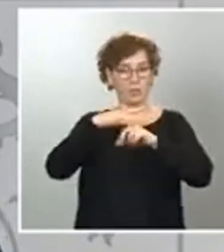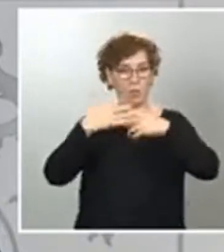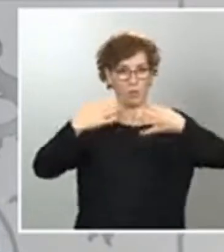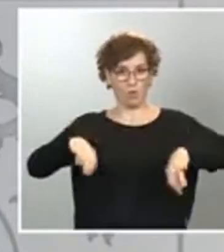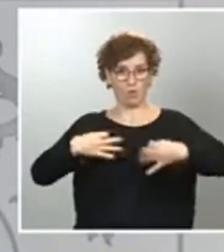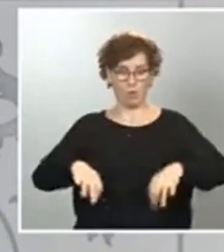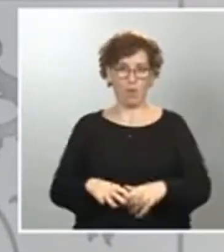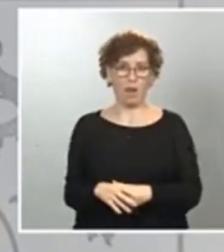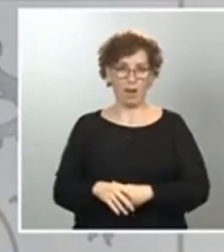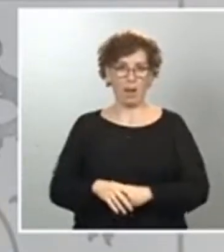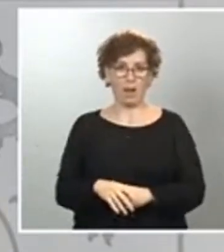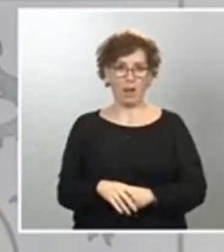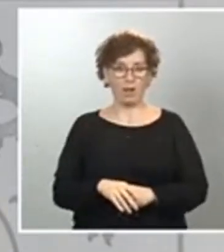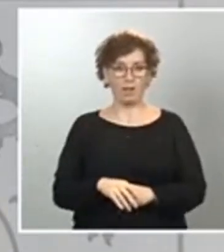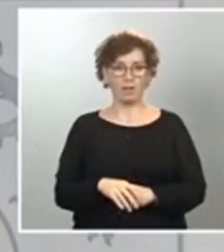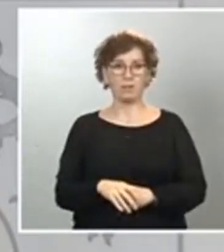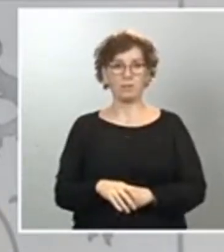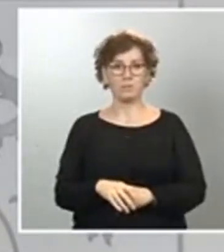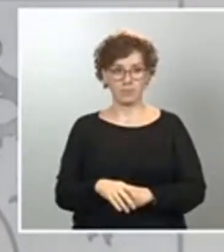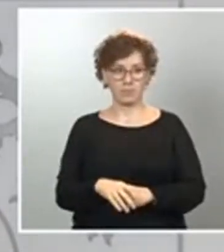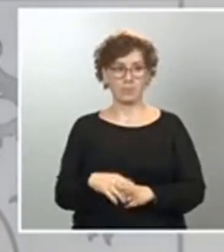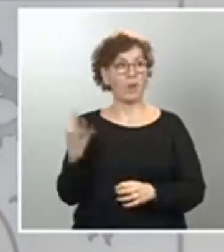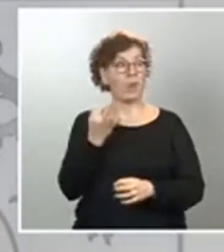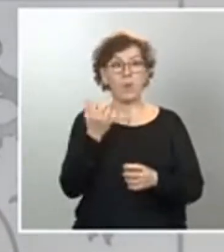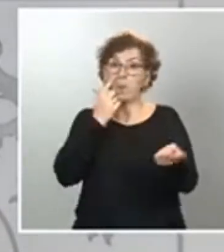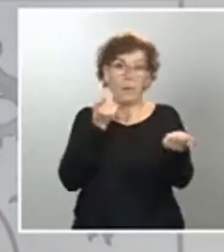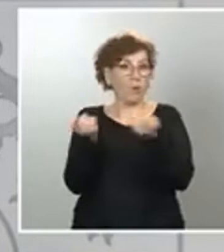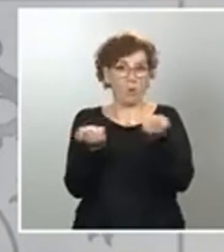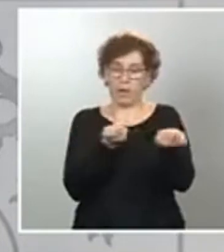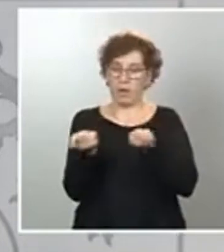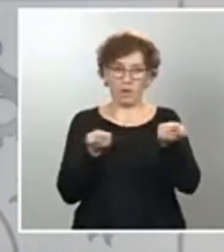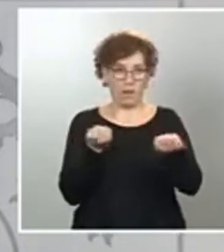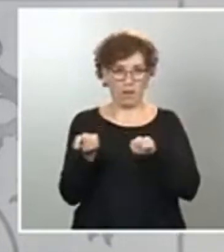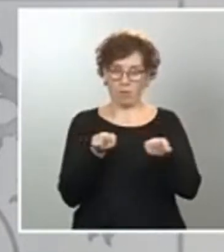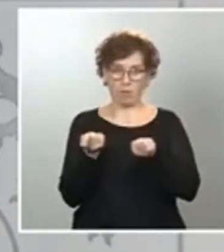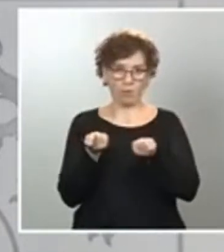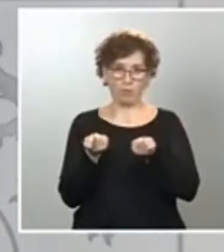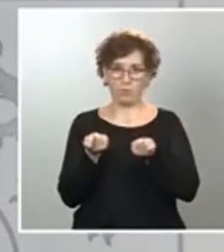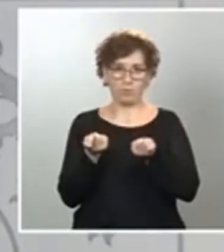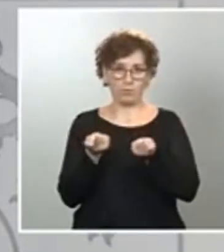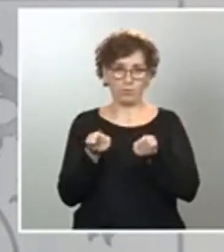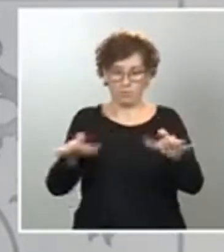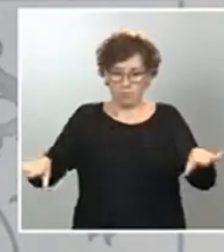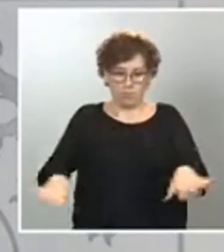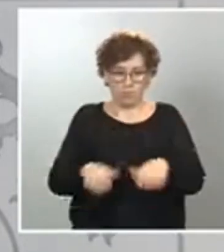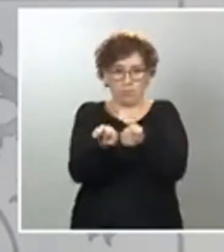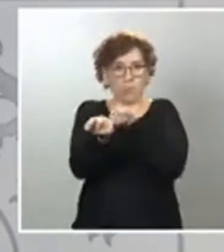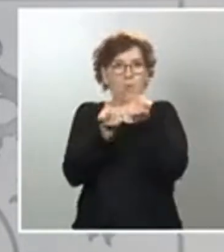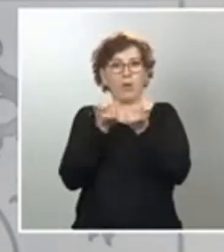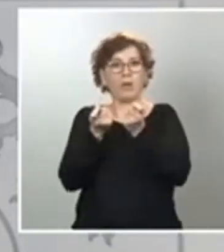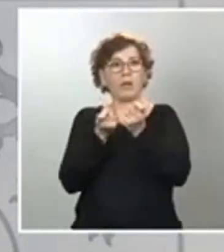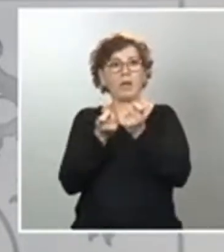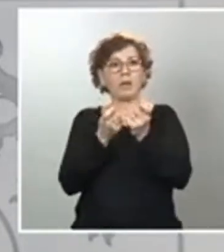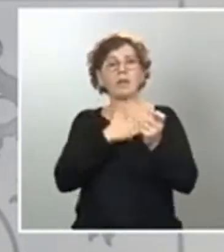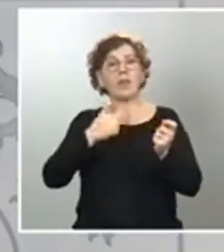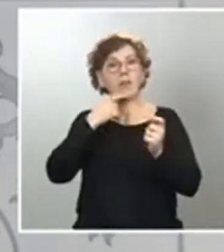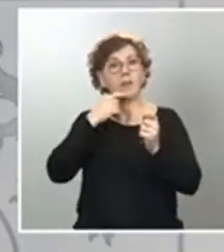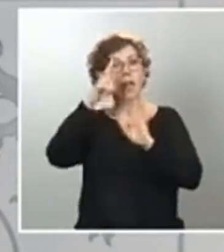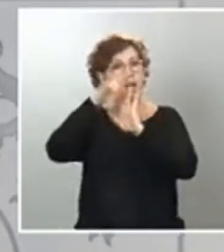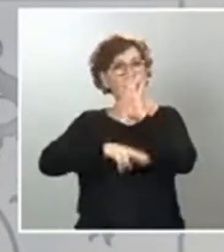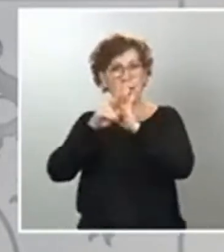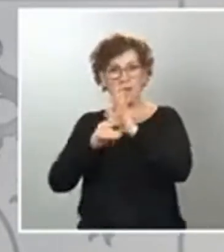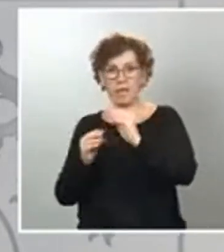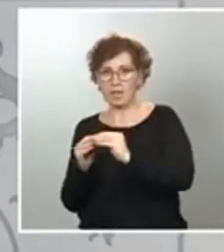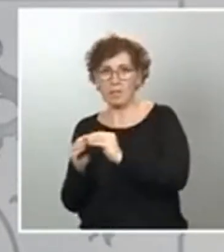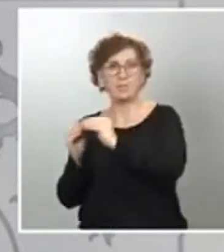tiene que ser coordinada. En tercer lugar, coordinada. Es decir, se va a regir por unas mismas reglas, aunque se apliquen a velocidades